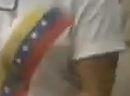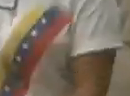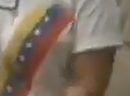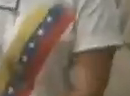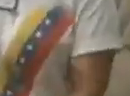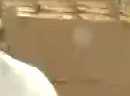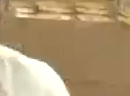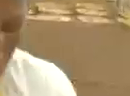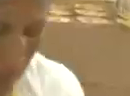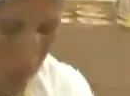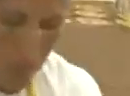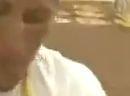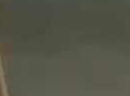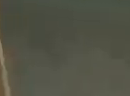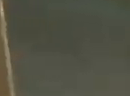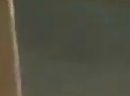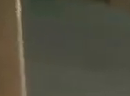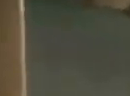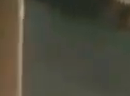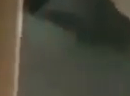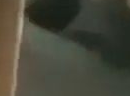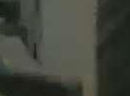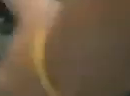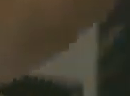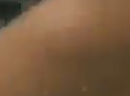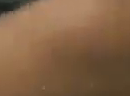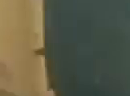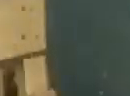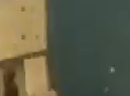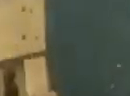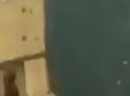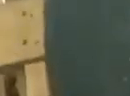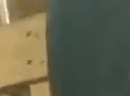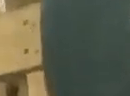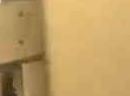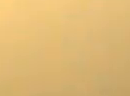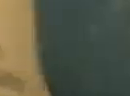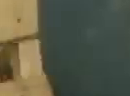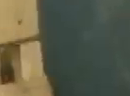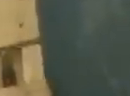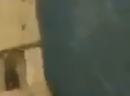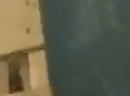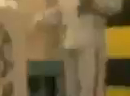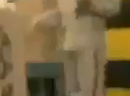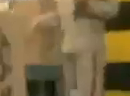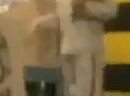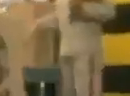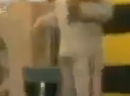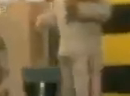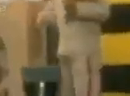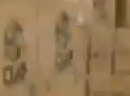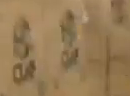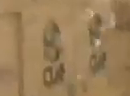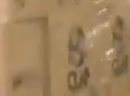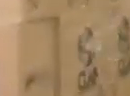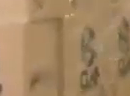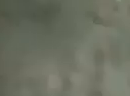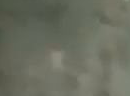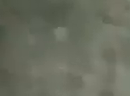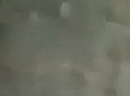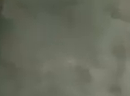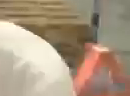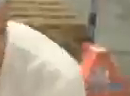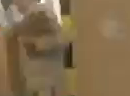pueblo que los CLAP van a seguir funcionando y mejorando. No podrán con los CLAP. Los CLAP